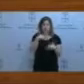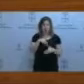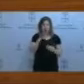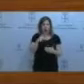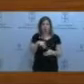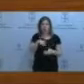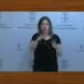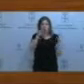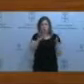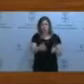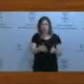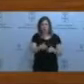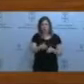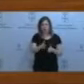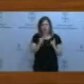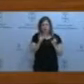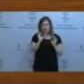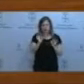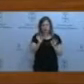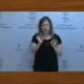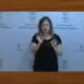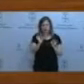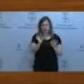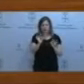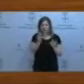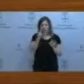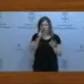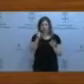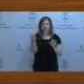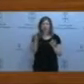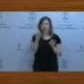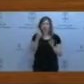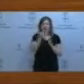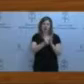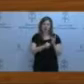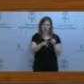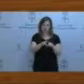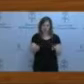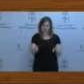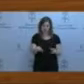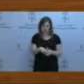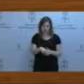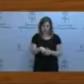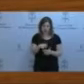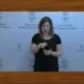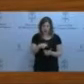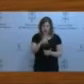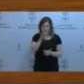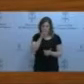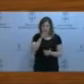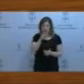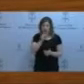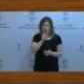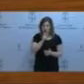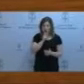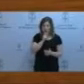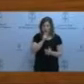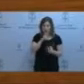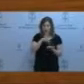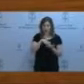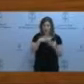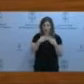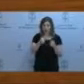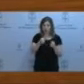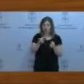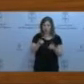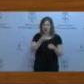usted lo que le condena en este caso es los datos en prensa, o sea, cómo se prometió ese centro de salud, cómo se anunció,